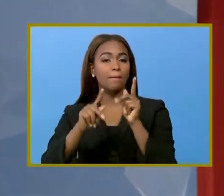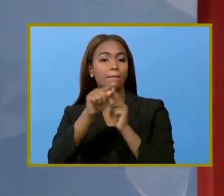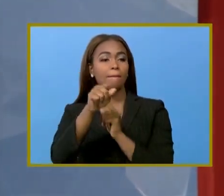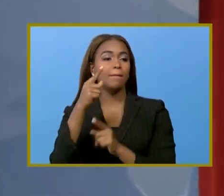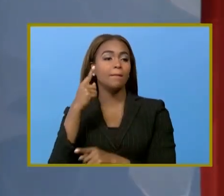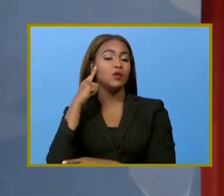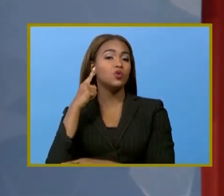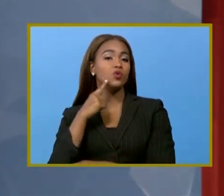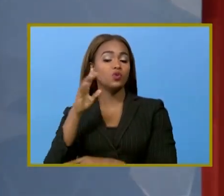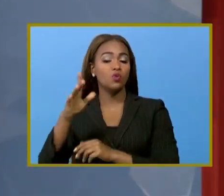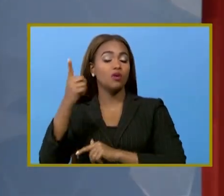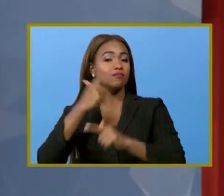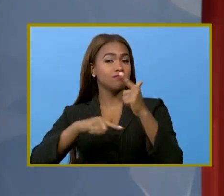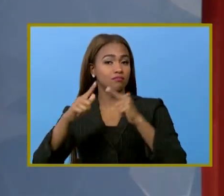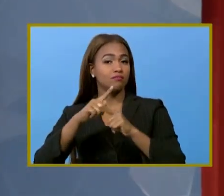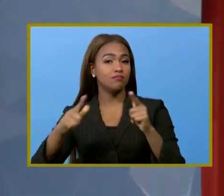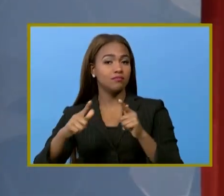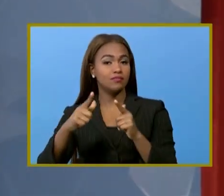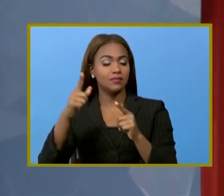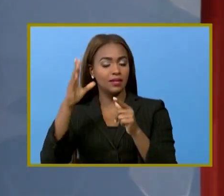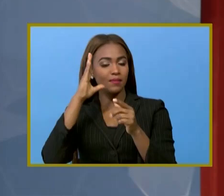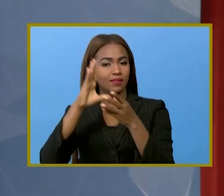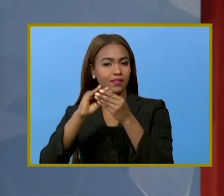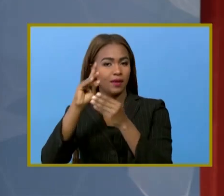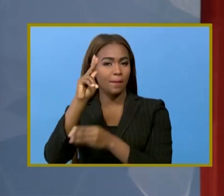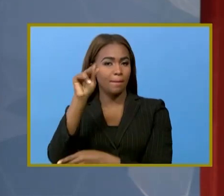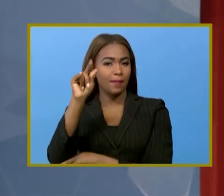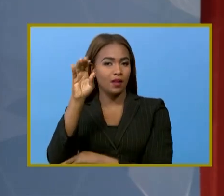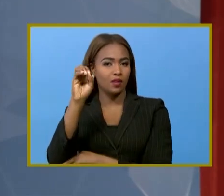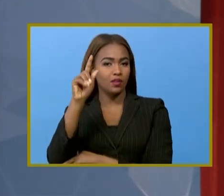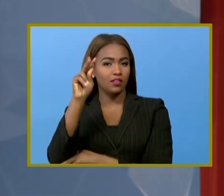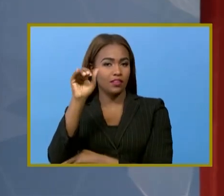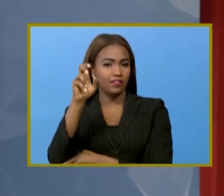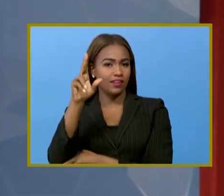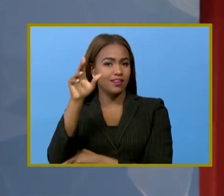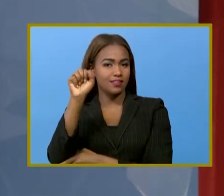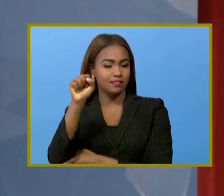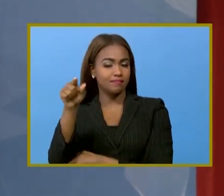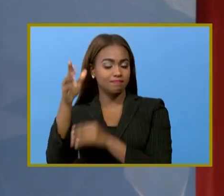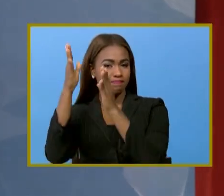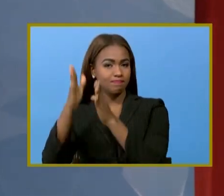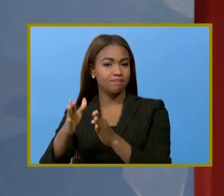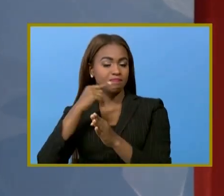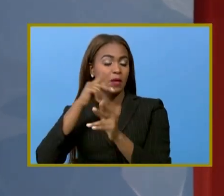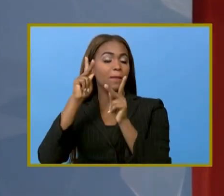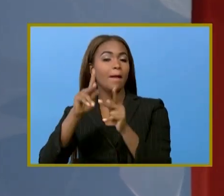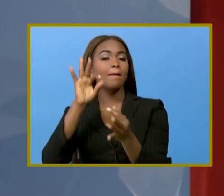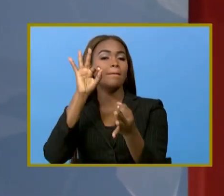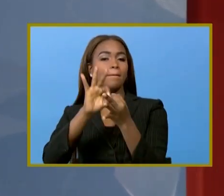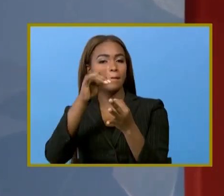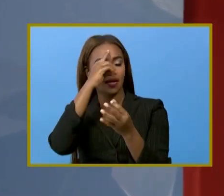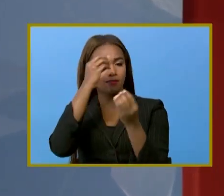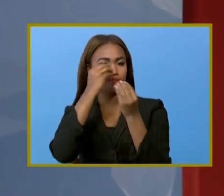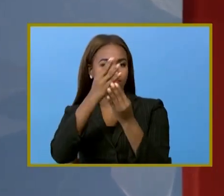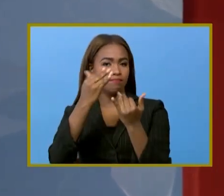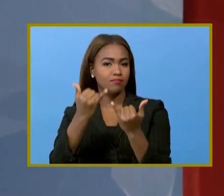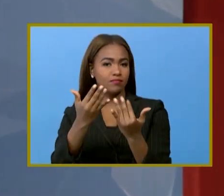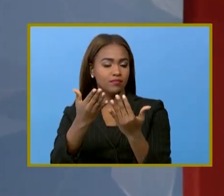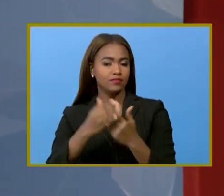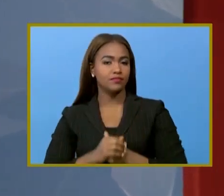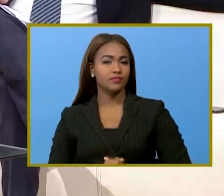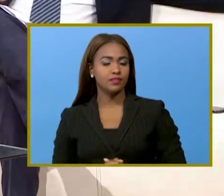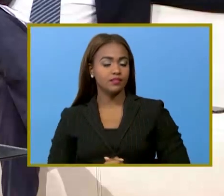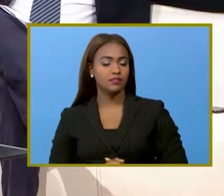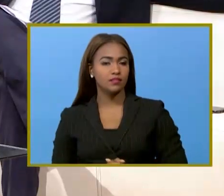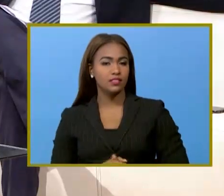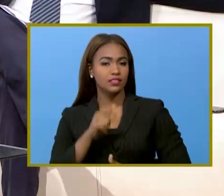sorda es su idioma, su lengua. Taveras, entonces creo que él es la persona perfecta para responderte ante esto. Bien. Él es